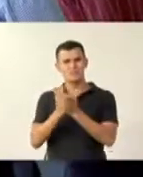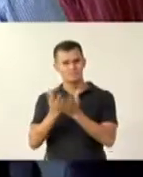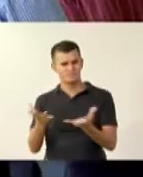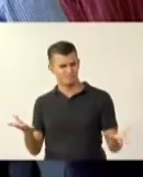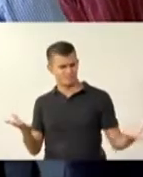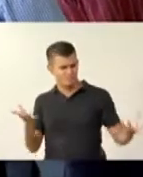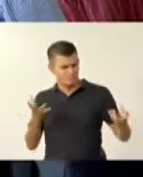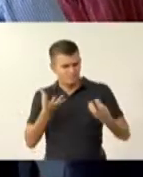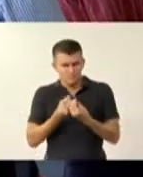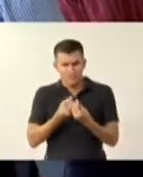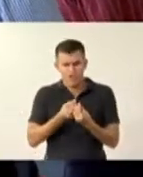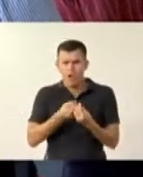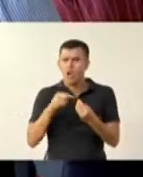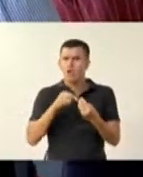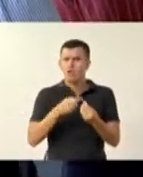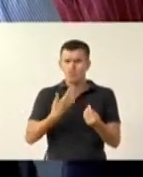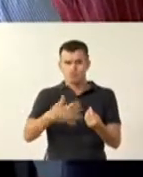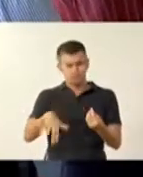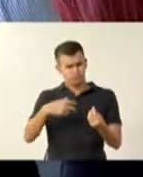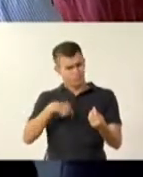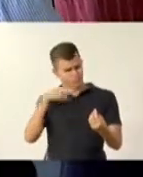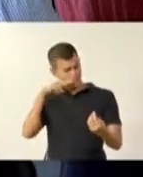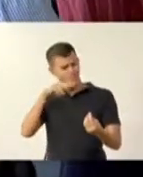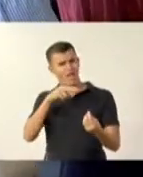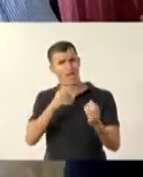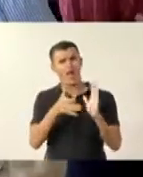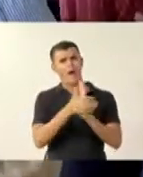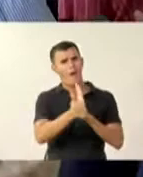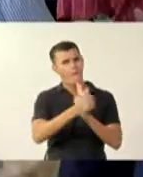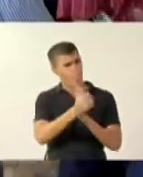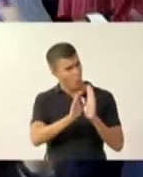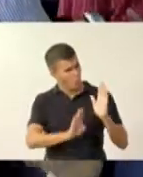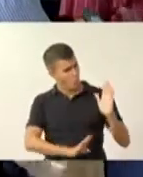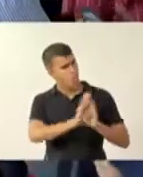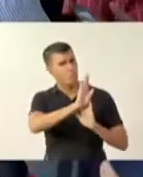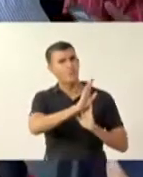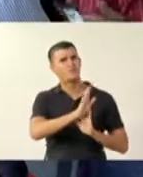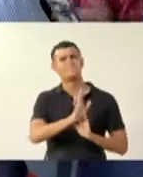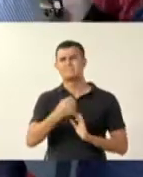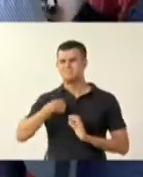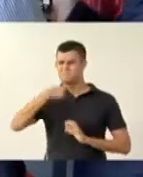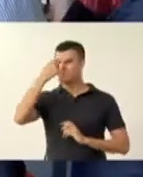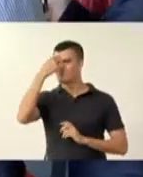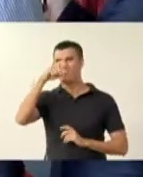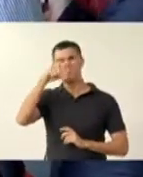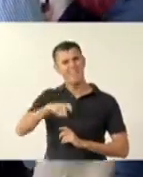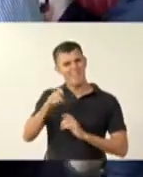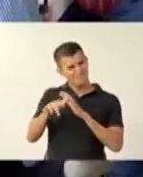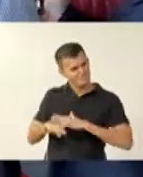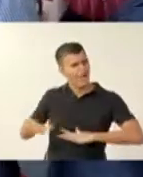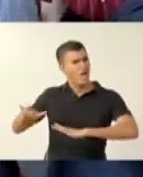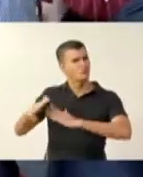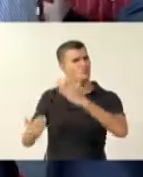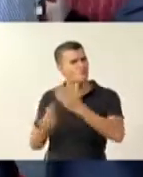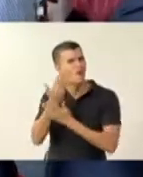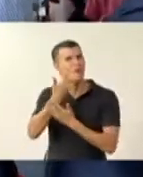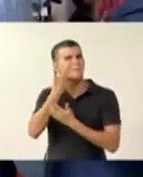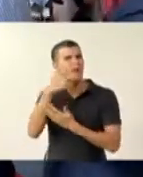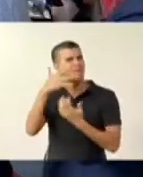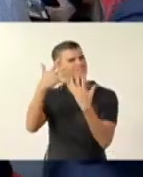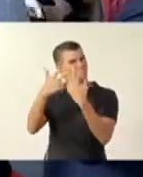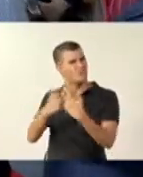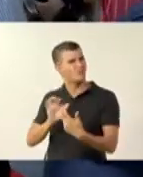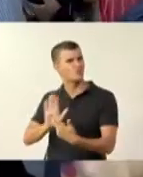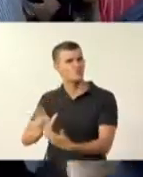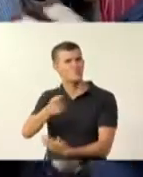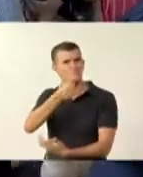fortaleciendo tanto sus competencias que vimos la necesidad de crear un espacio que es como una gran empresa